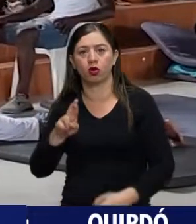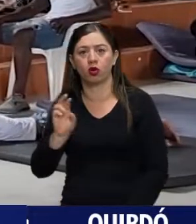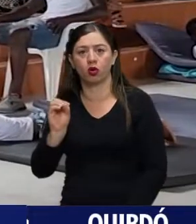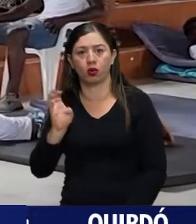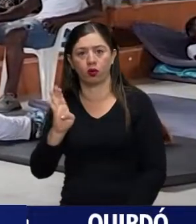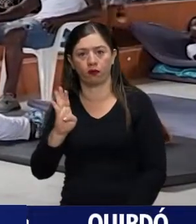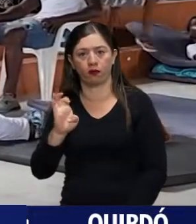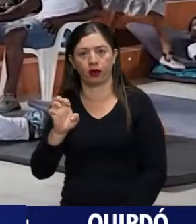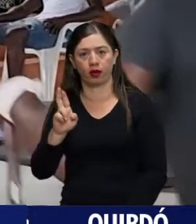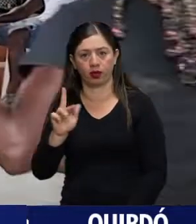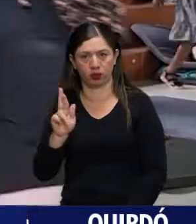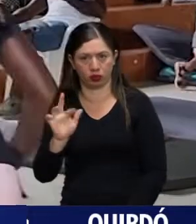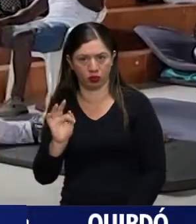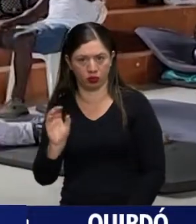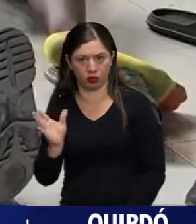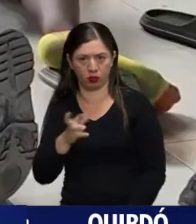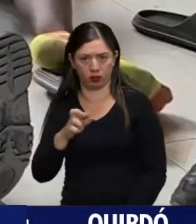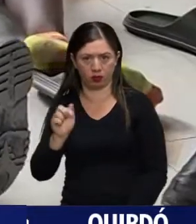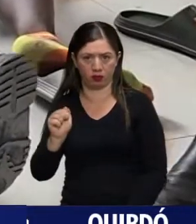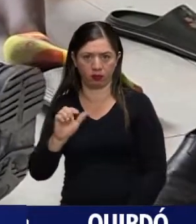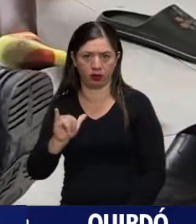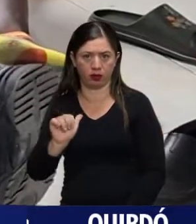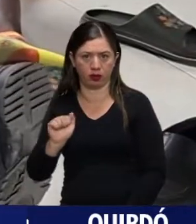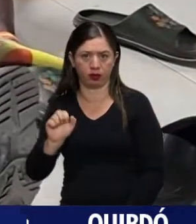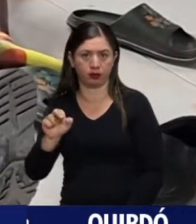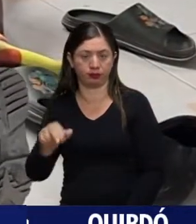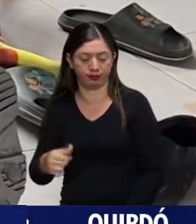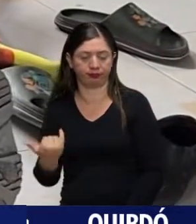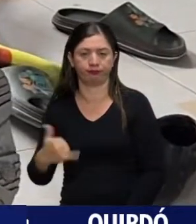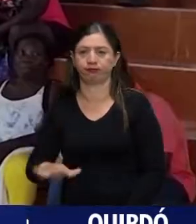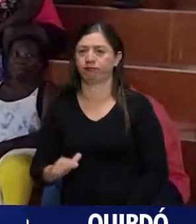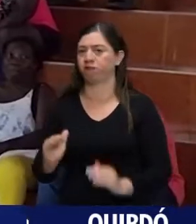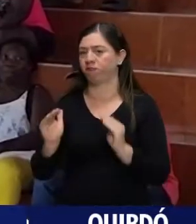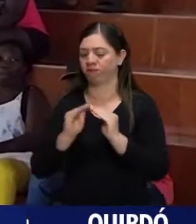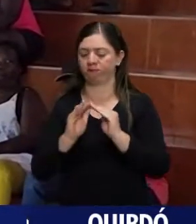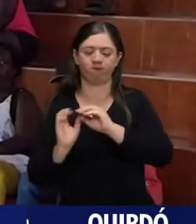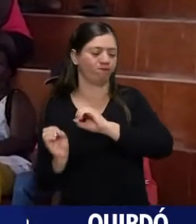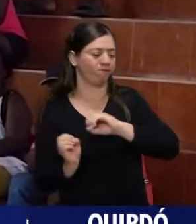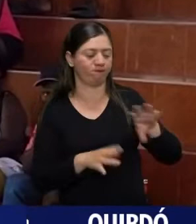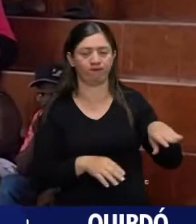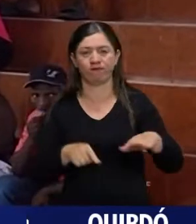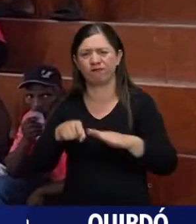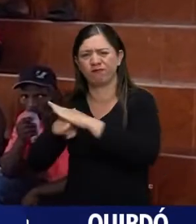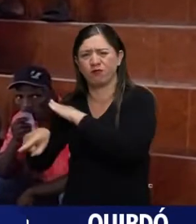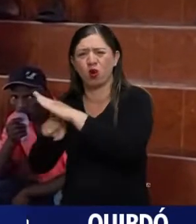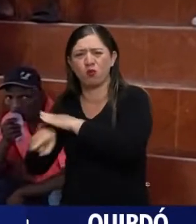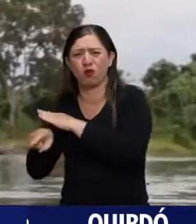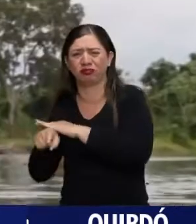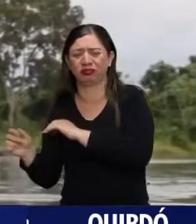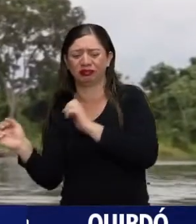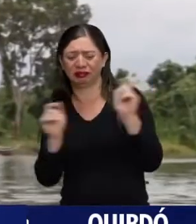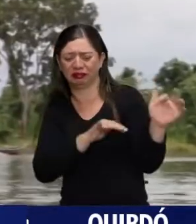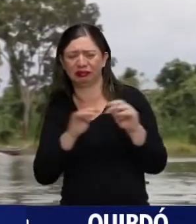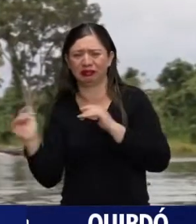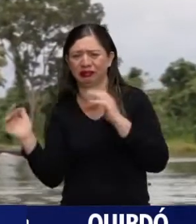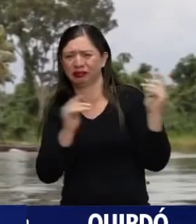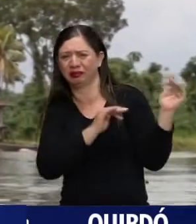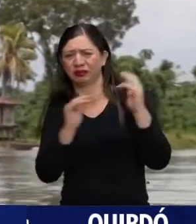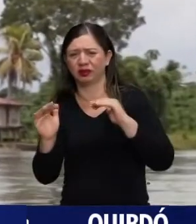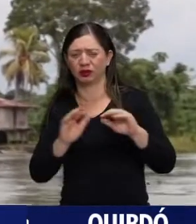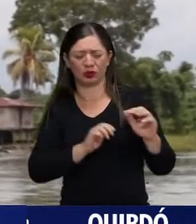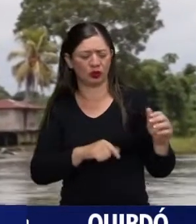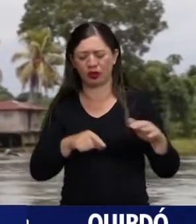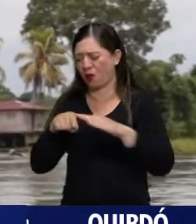para estas familias desde el pasado 8 de abril atrás quedaron sus casas llegaron una barba con su viento de la guerra que libran grupos armados ilegales